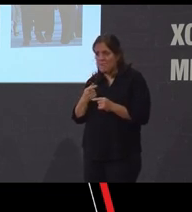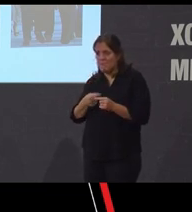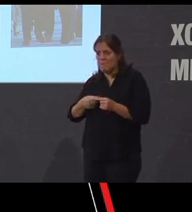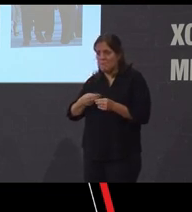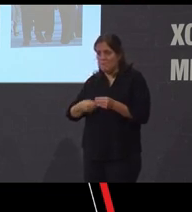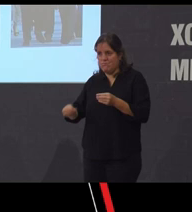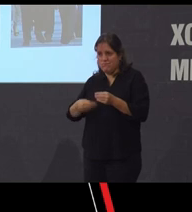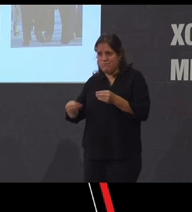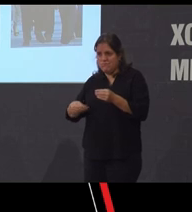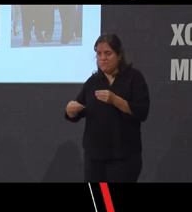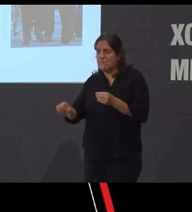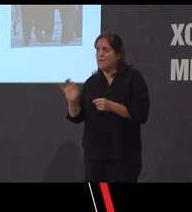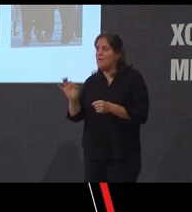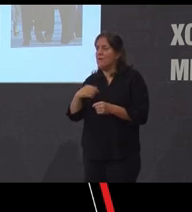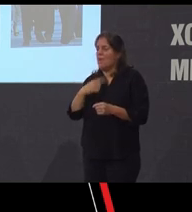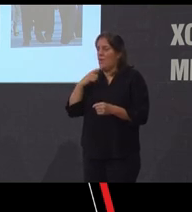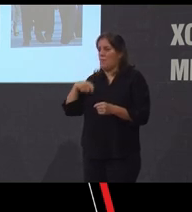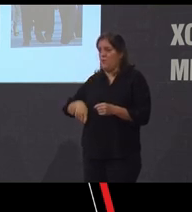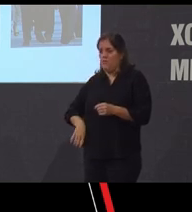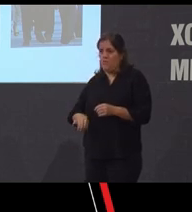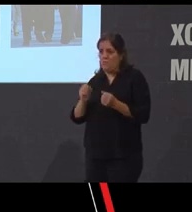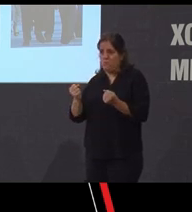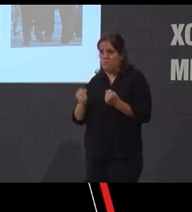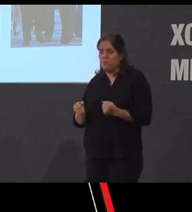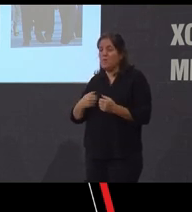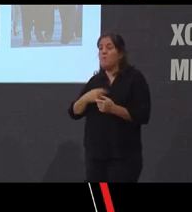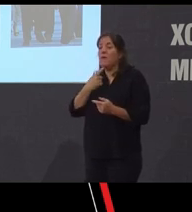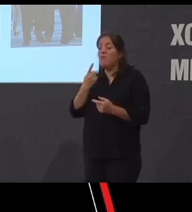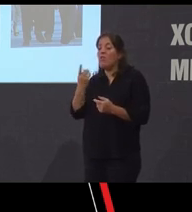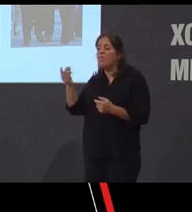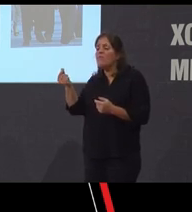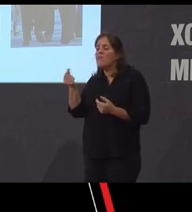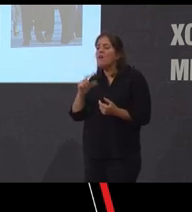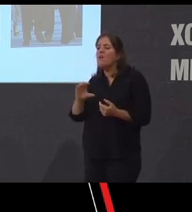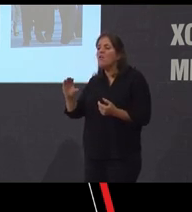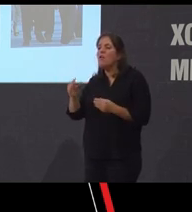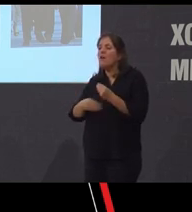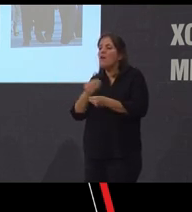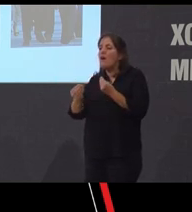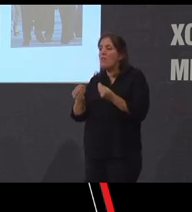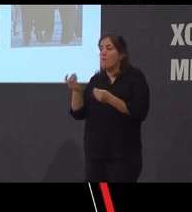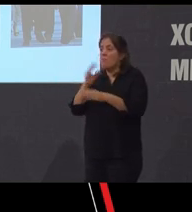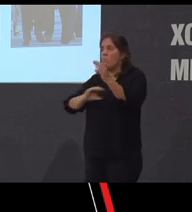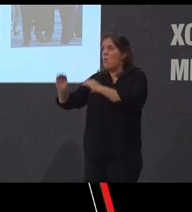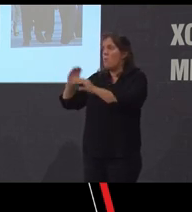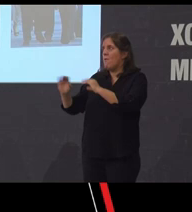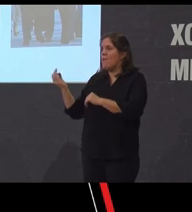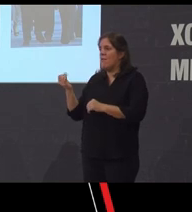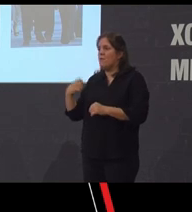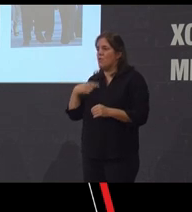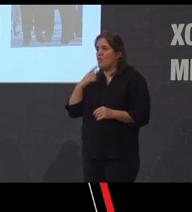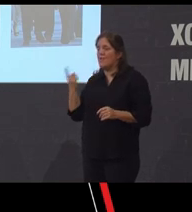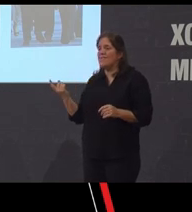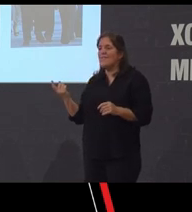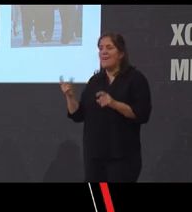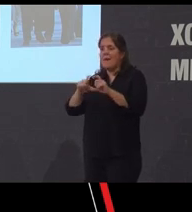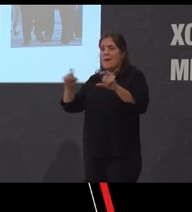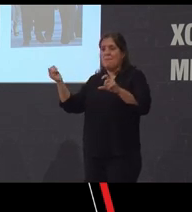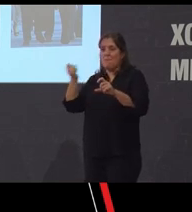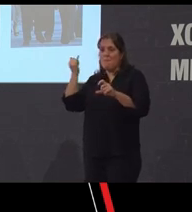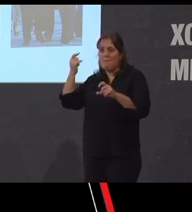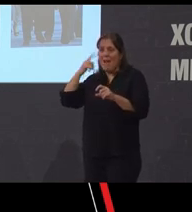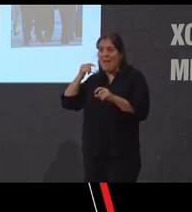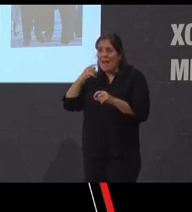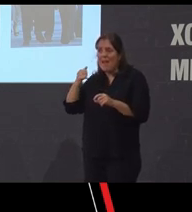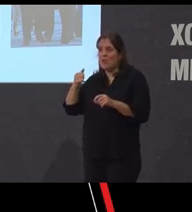bastante profesionalizado, pero había que mover este capital, e os grandes banqueiros desde o franquismo pois